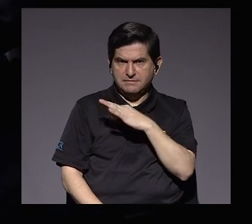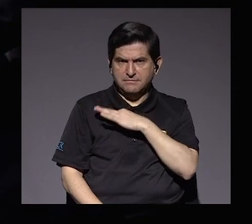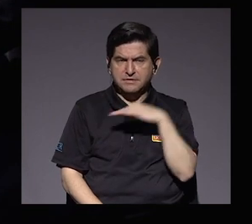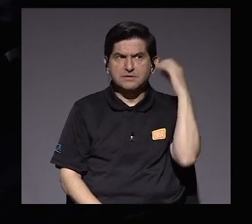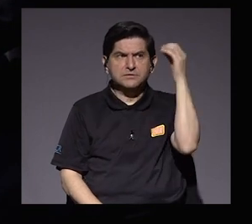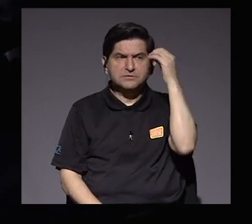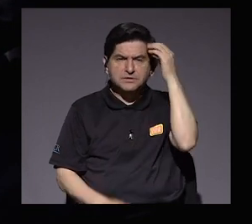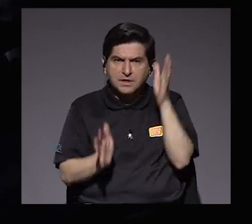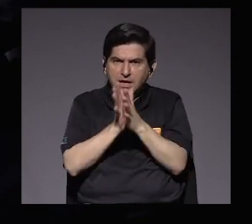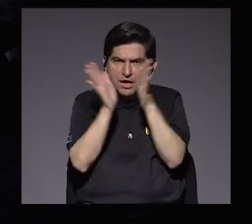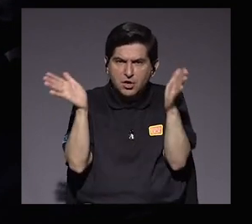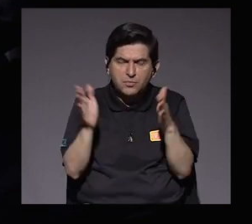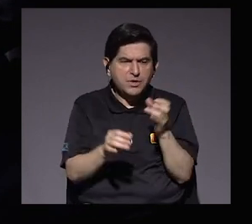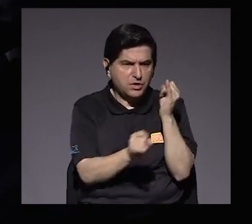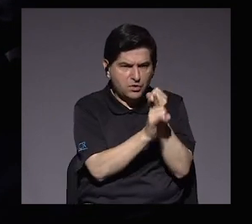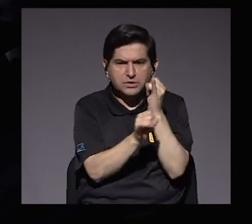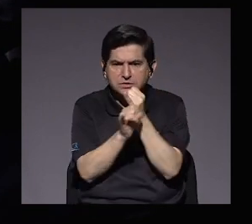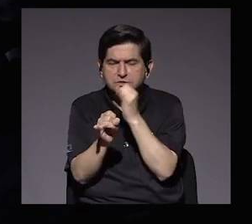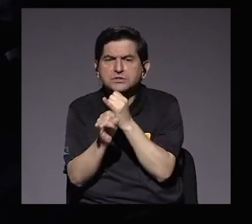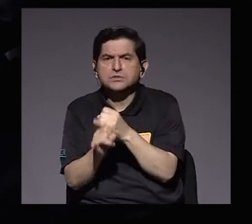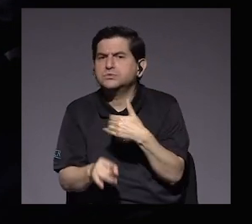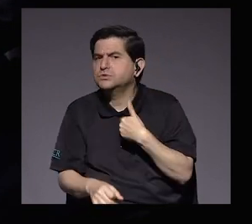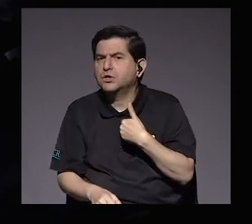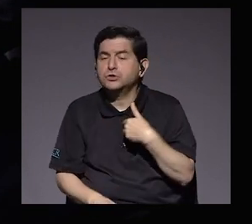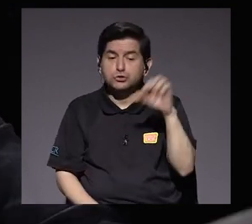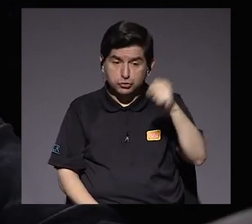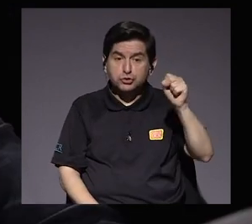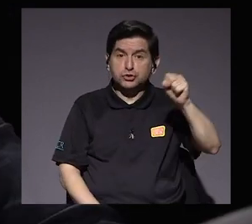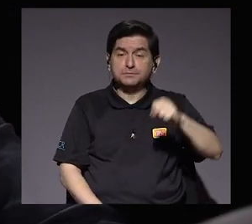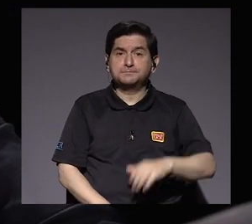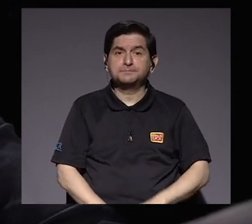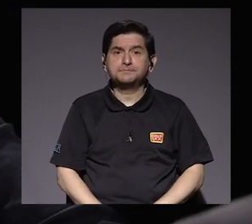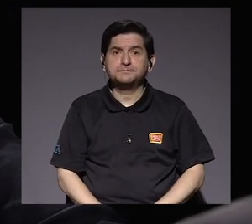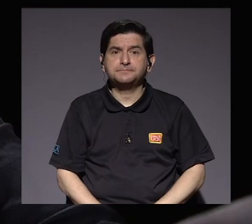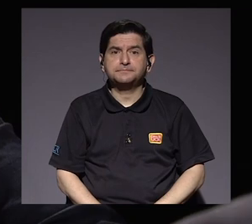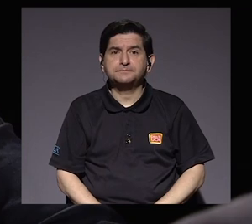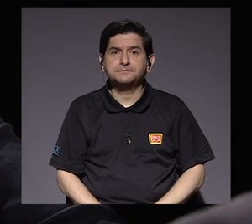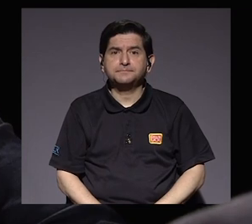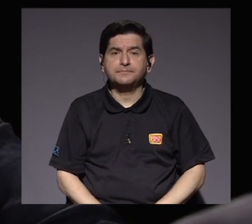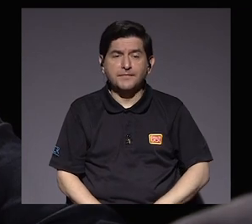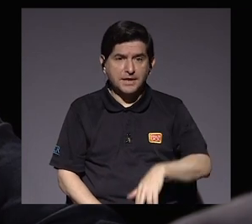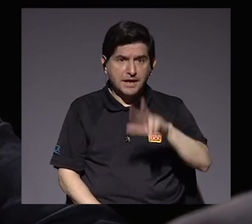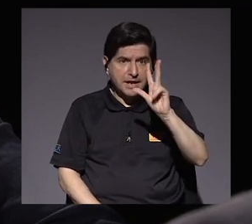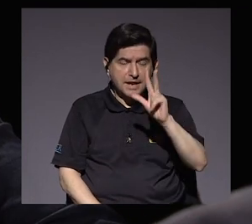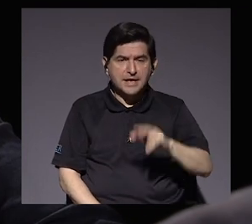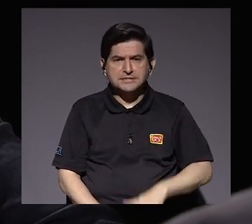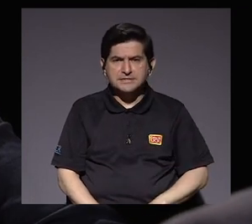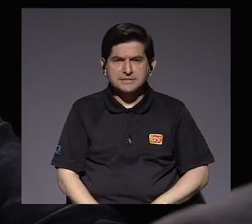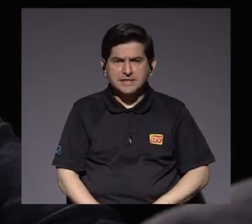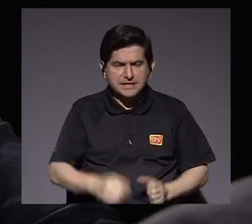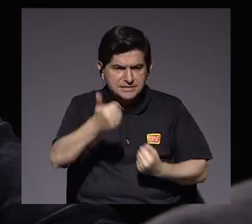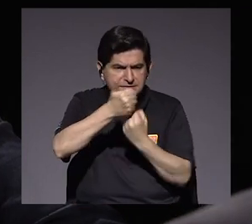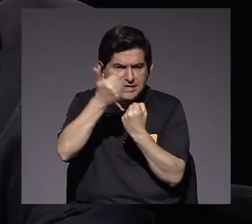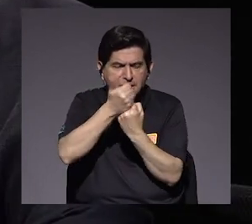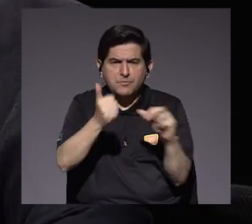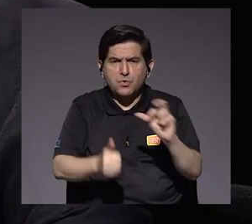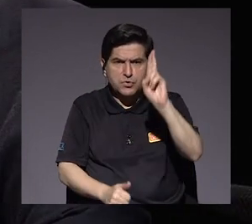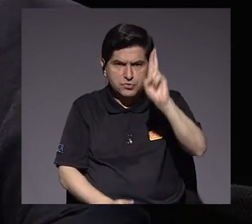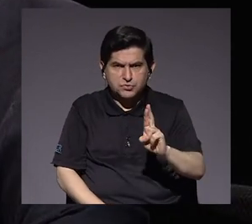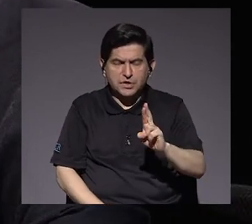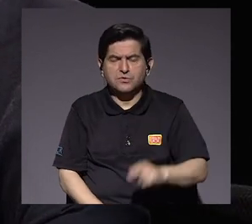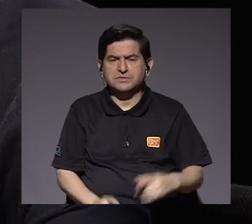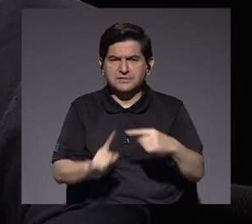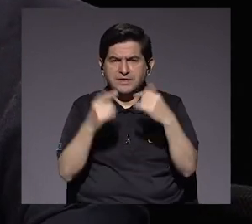en términos de opinión pública esas instituciones? Sí. Vamos a ver, las tres columnas vertebrales que Costa Rica